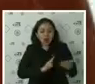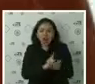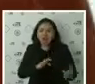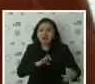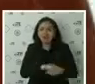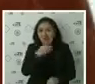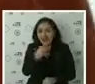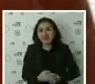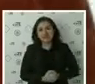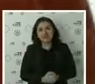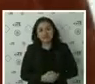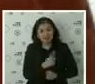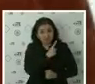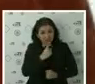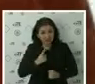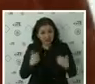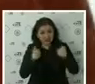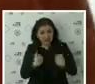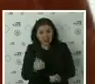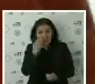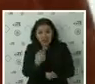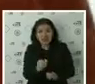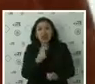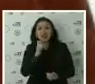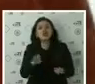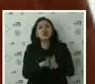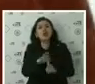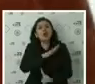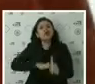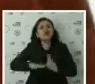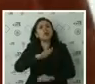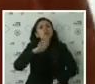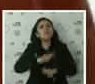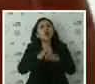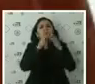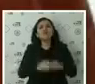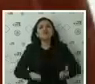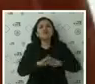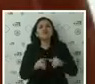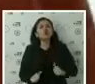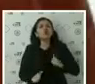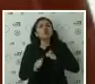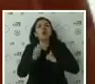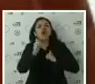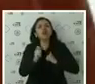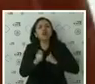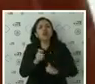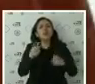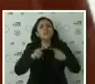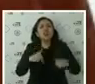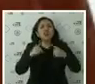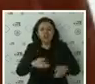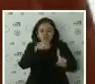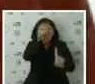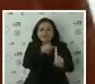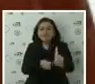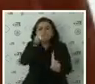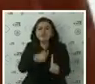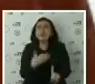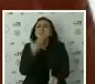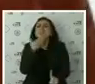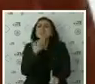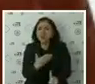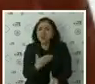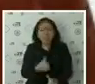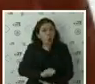tal. Tenemos que asumir la democracia como un espacio donde se conceda la primacía a la dignidad del individuo. No puede ser de otra manera.